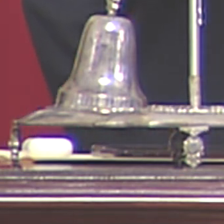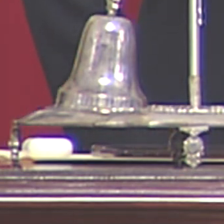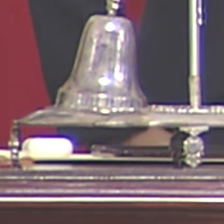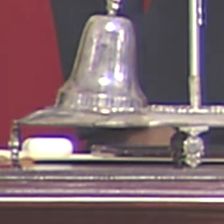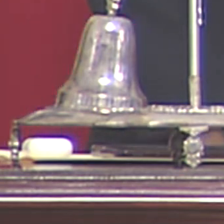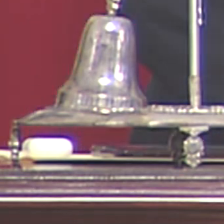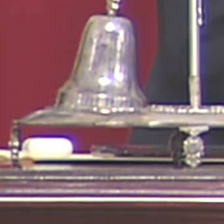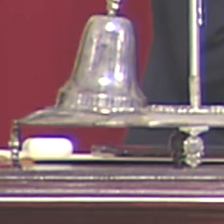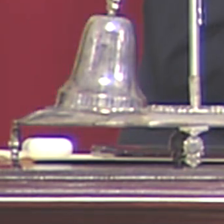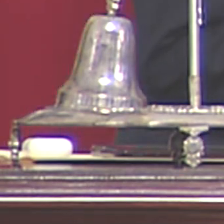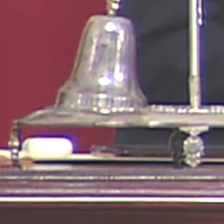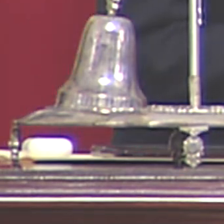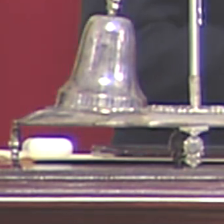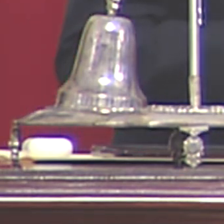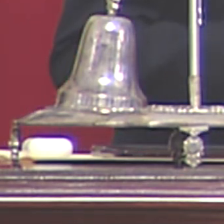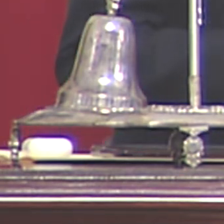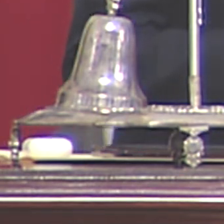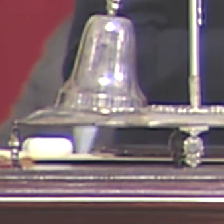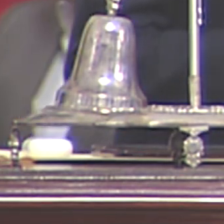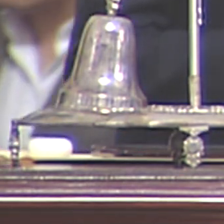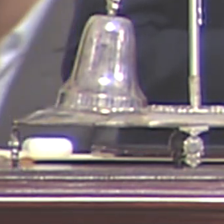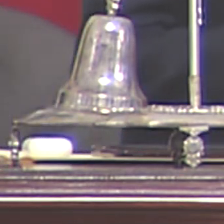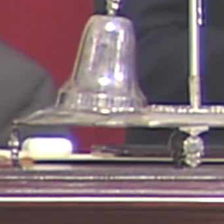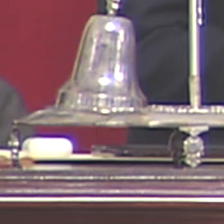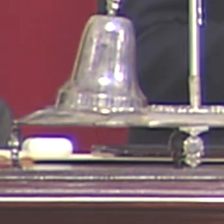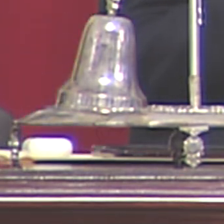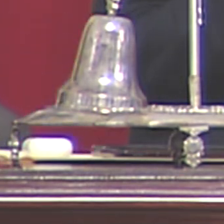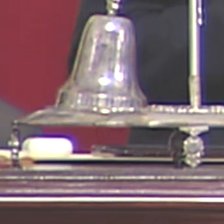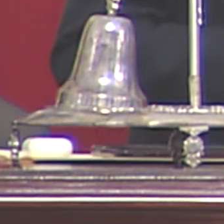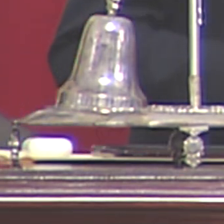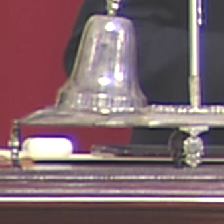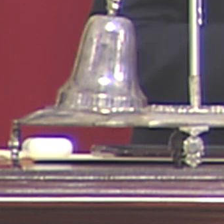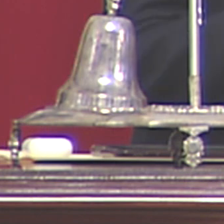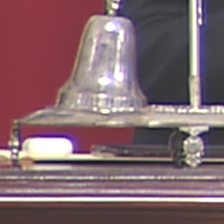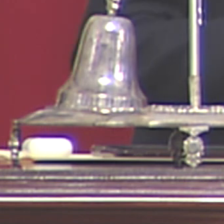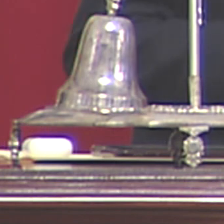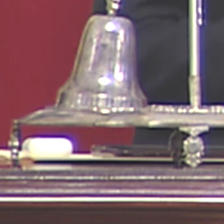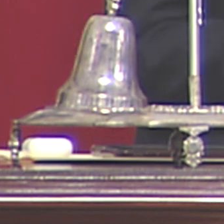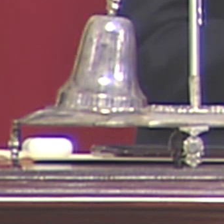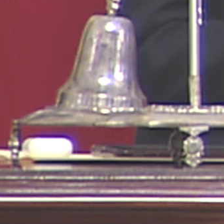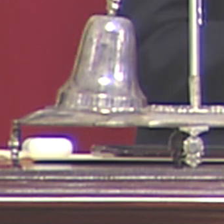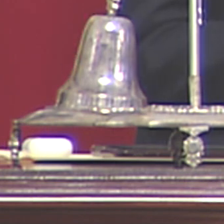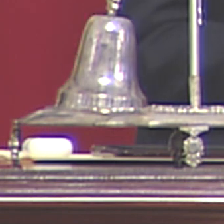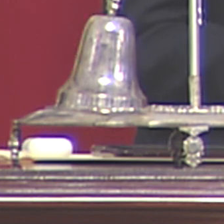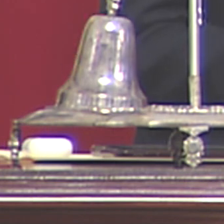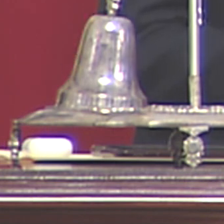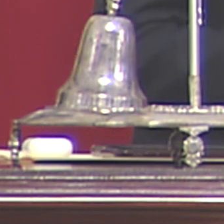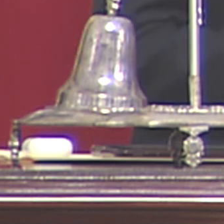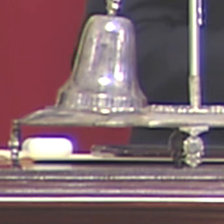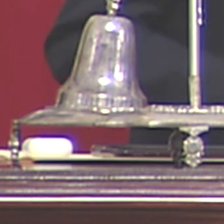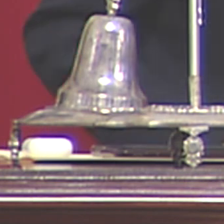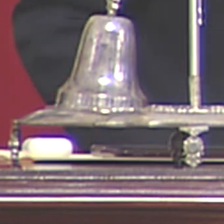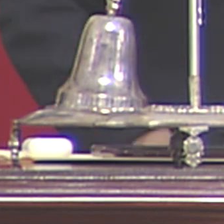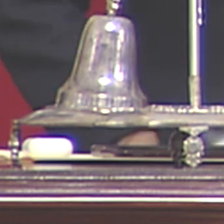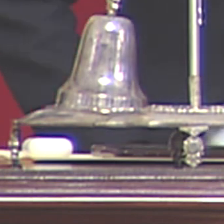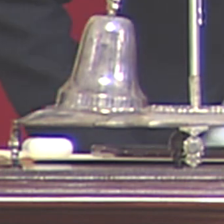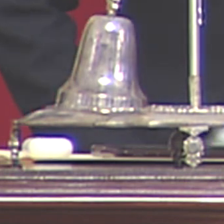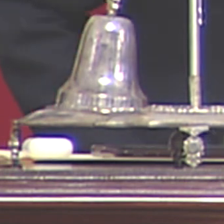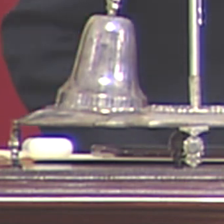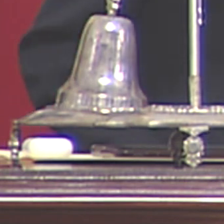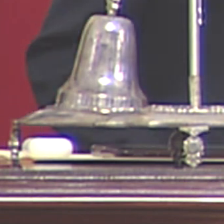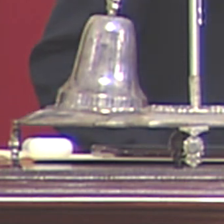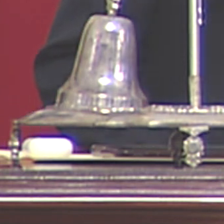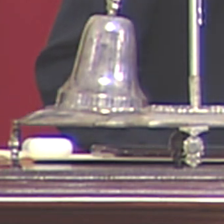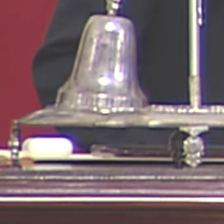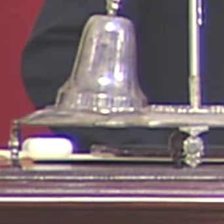la Secretaría dar cuenta del número de diputadas y diputados que han registrado su asistencia en el sistema electrónico a efecto